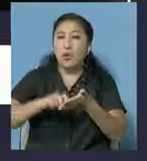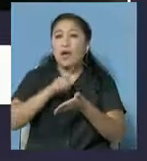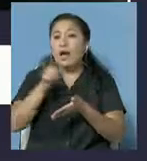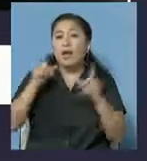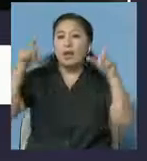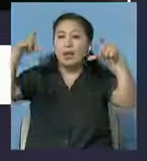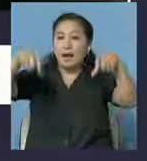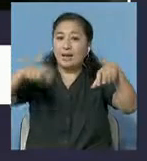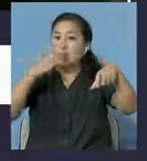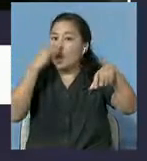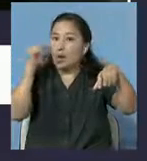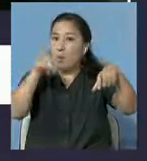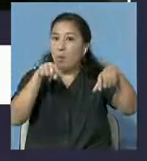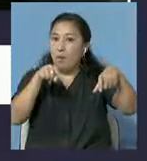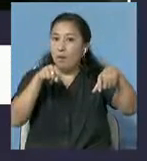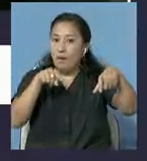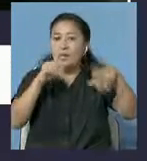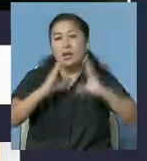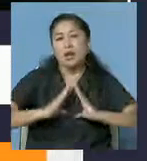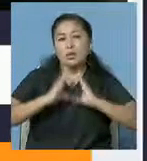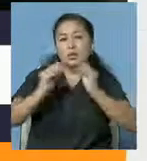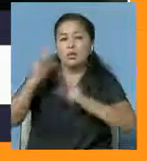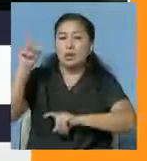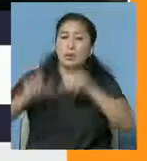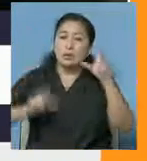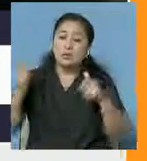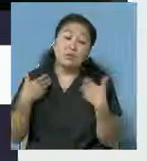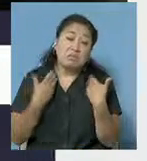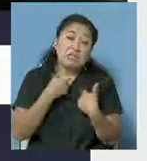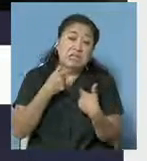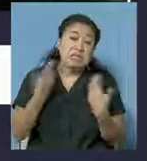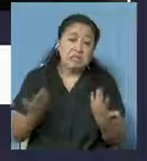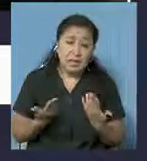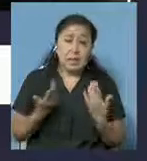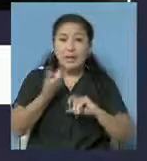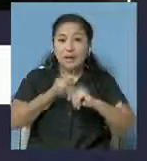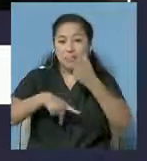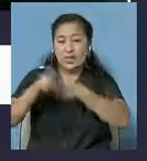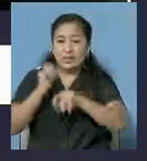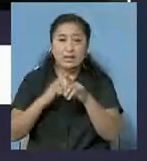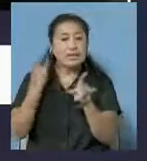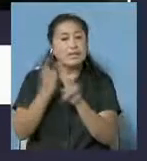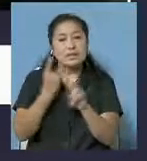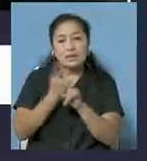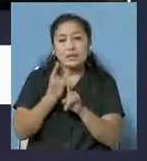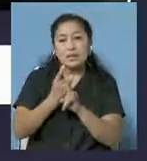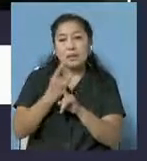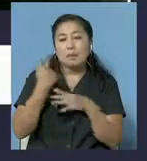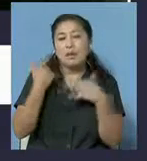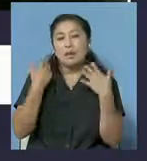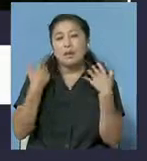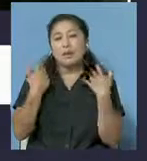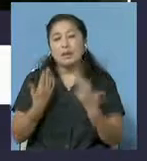norte de la platea, ¿no es cierto? Colaborando gente que se nos acerca para vender. Siempre hay una